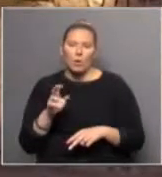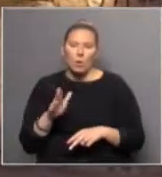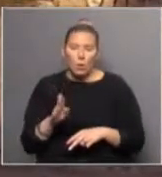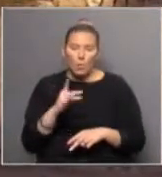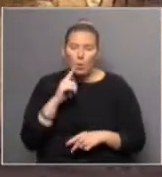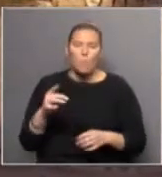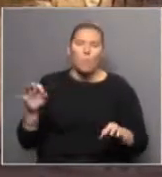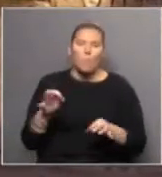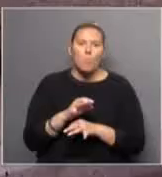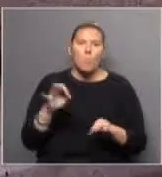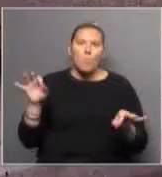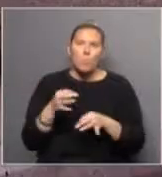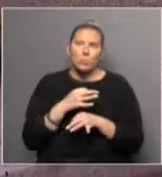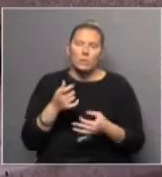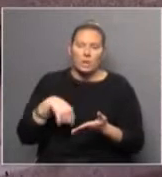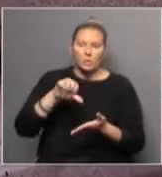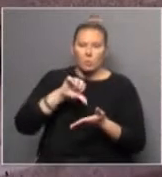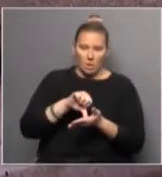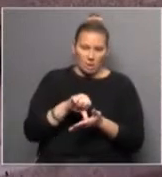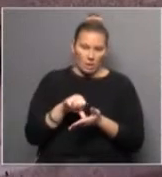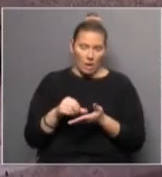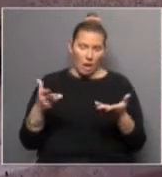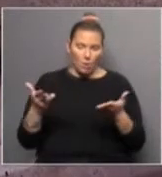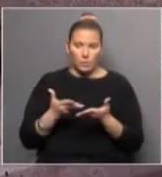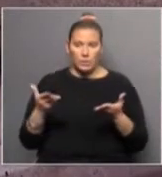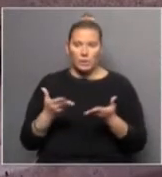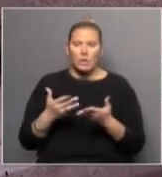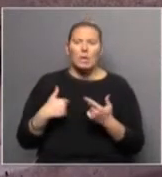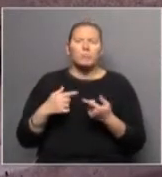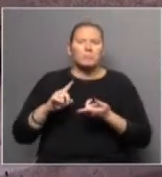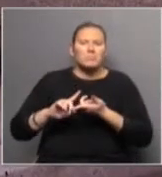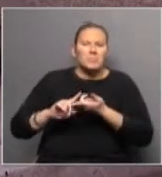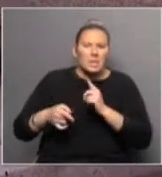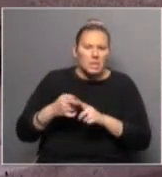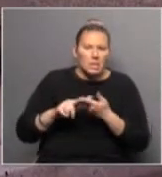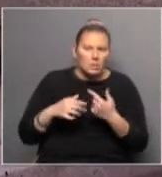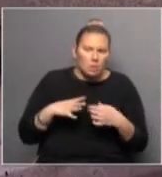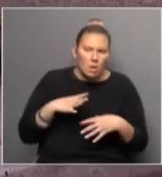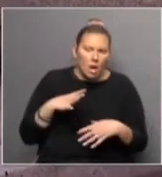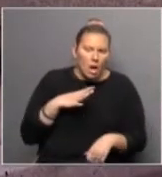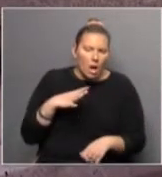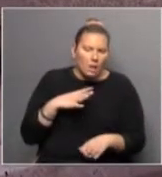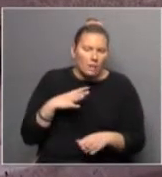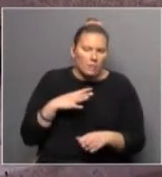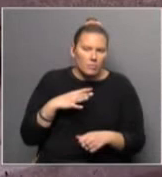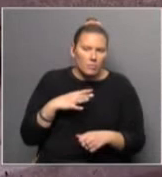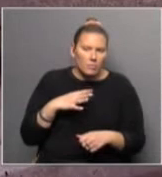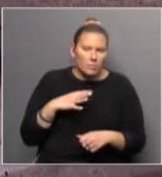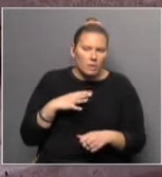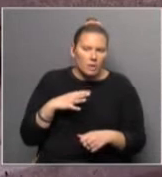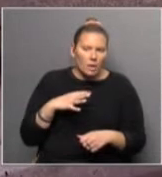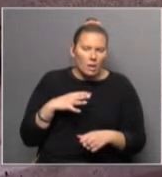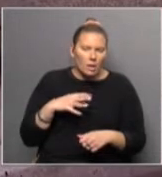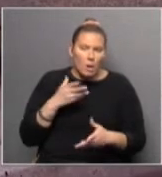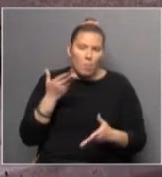música ciudadana de estos tiempos en las grandes ciudades. ¿Qué relación sentís que hay entre el rapeo en